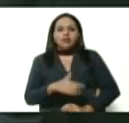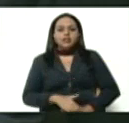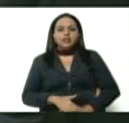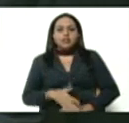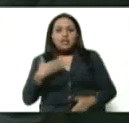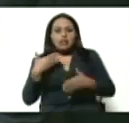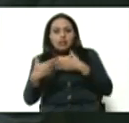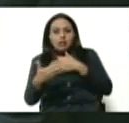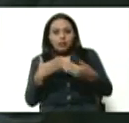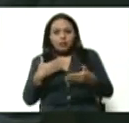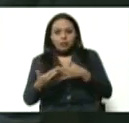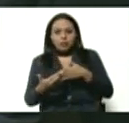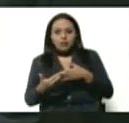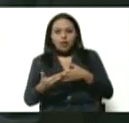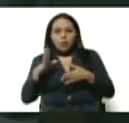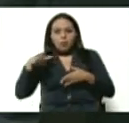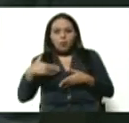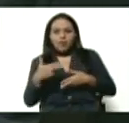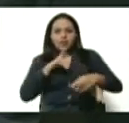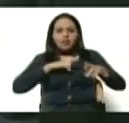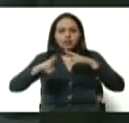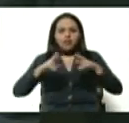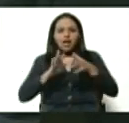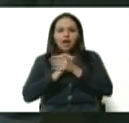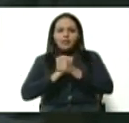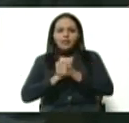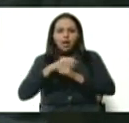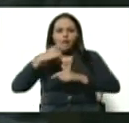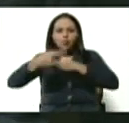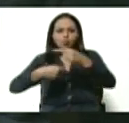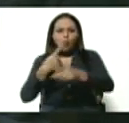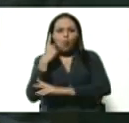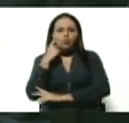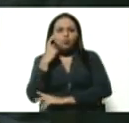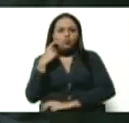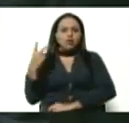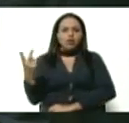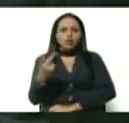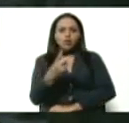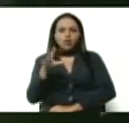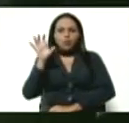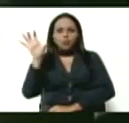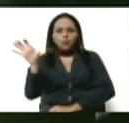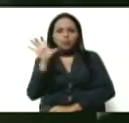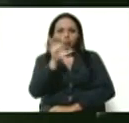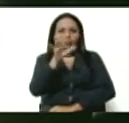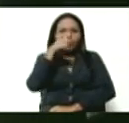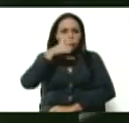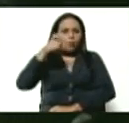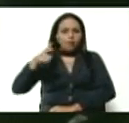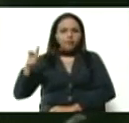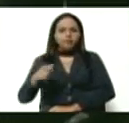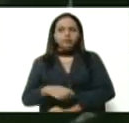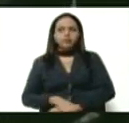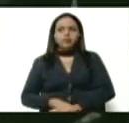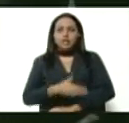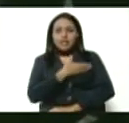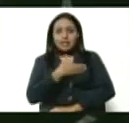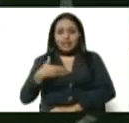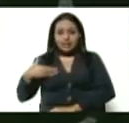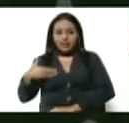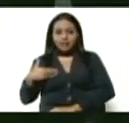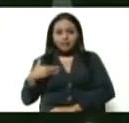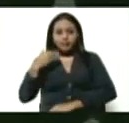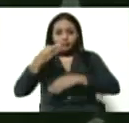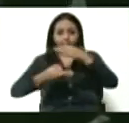el fortalecimiento de esta amistad tradicional entre los dos pueblos. Quería destacar